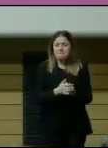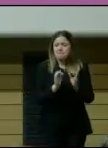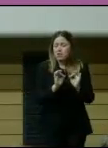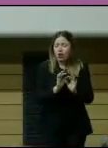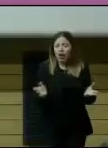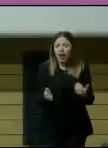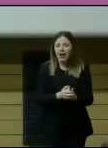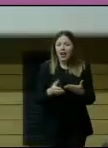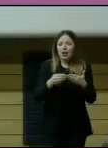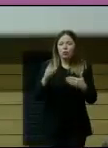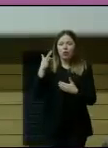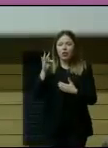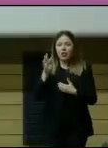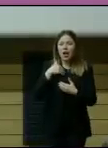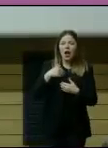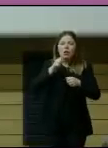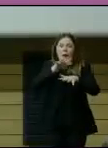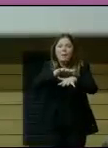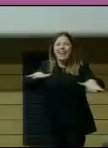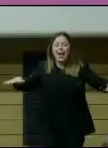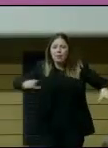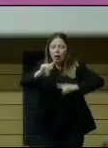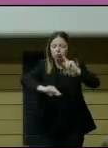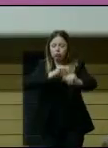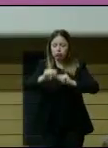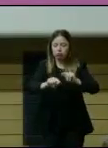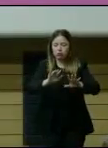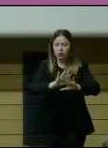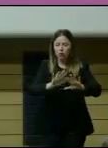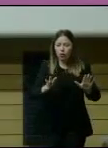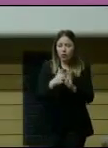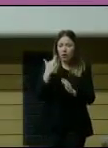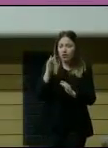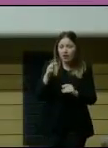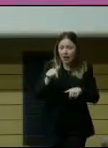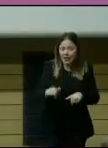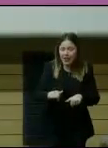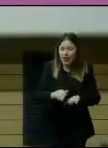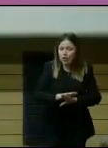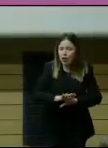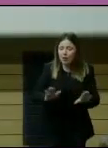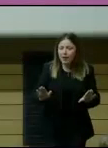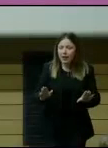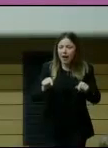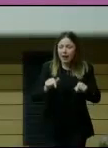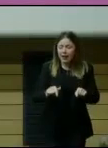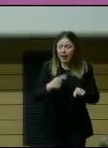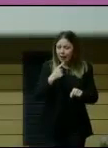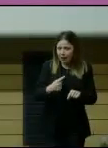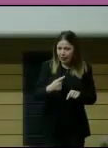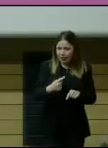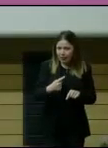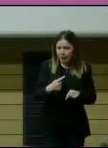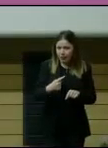Euskadi, el uso de fentanilo roza la epidemia. Tercera, noticias genéricas sobre fentanilo. Y aquí sí que hay el momento que